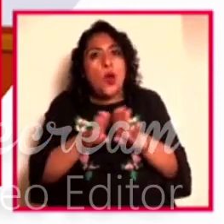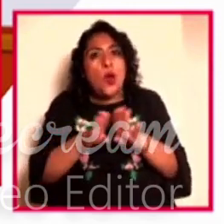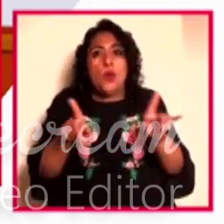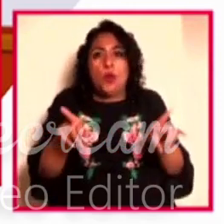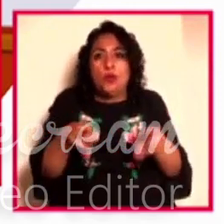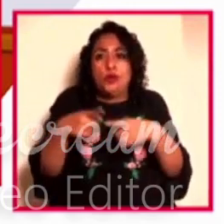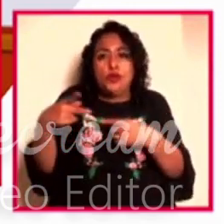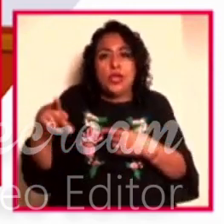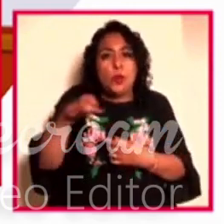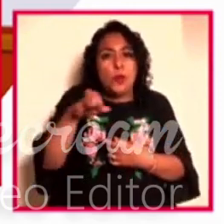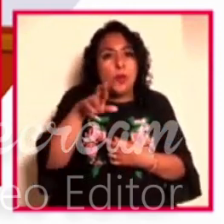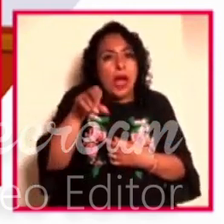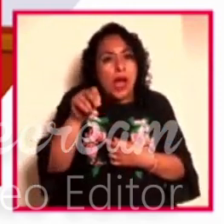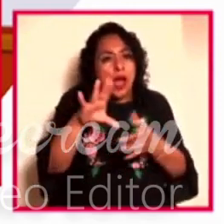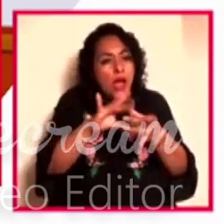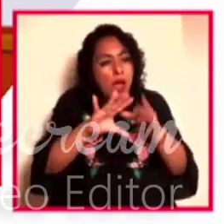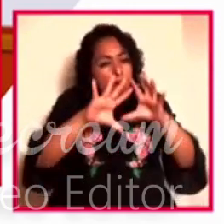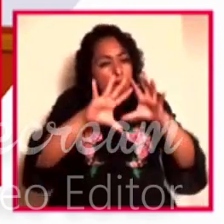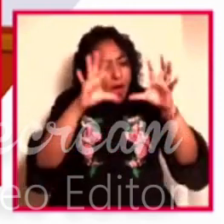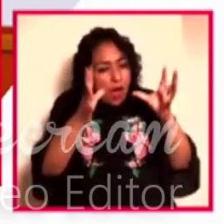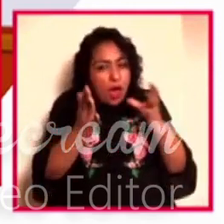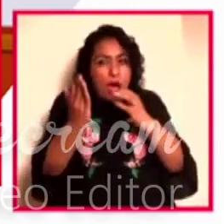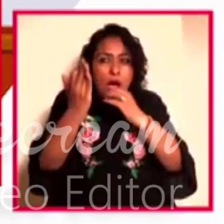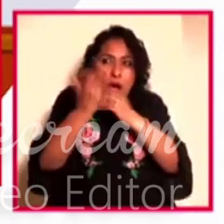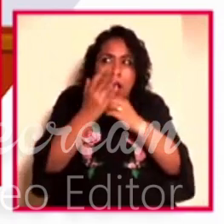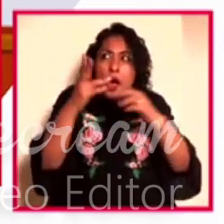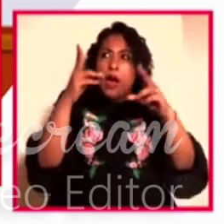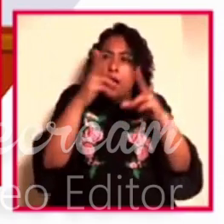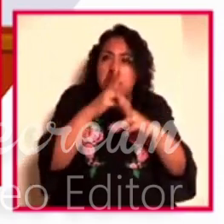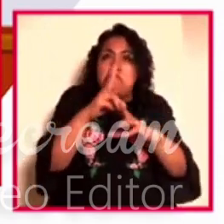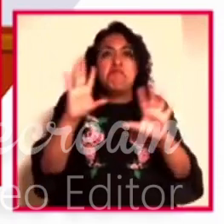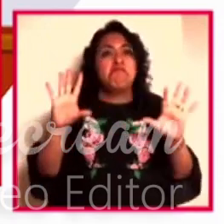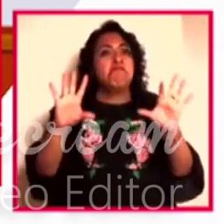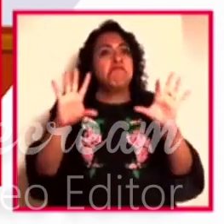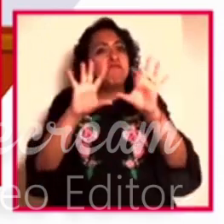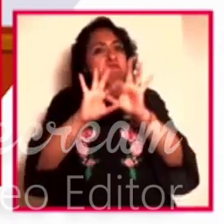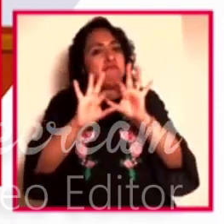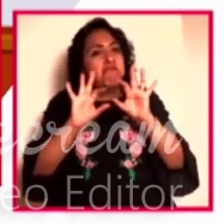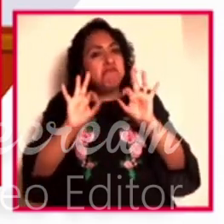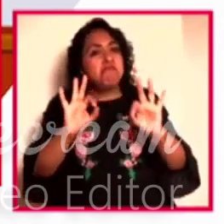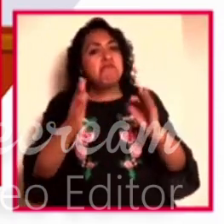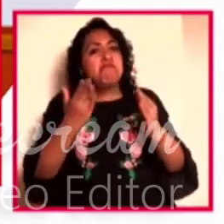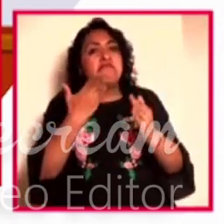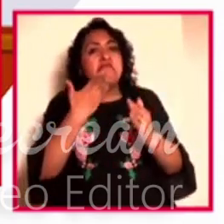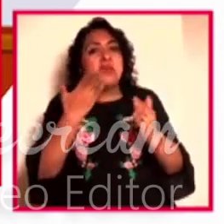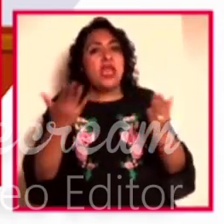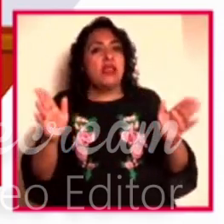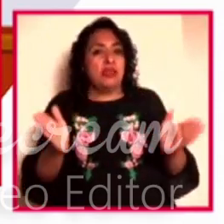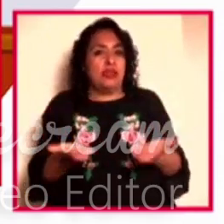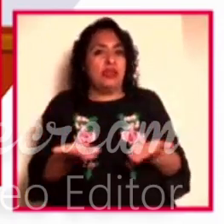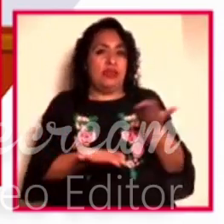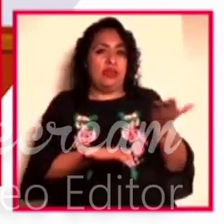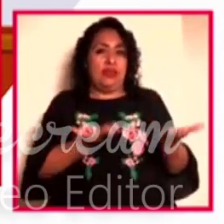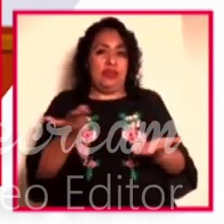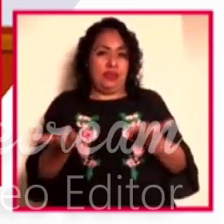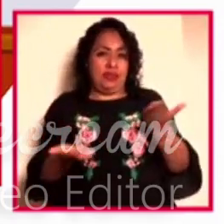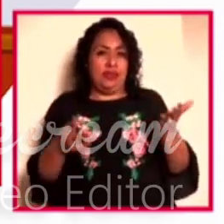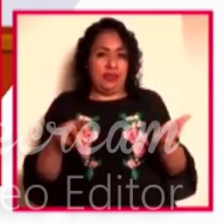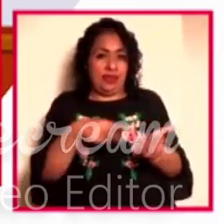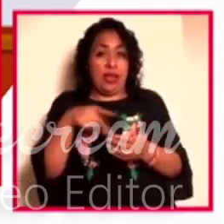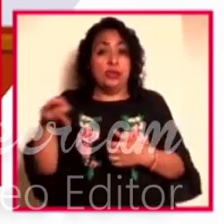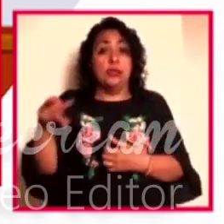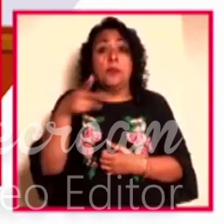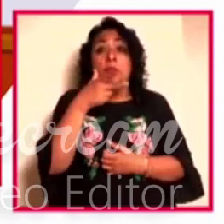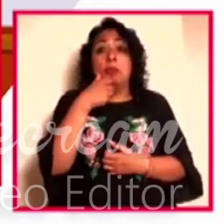Mario y de cómo se podía juntar perfectamente con la danza. Yo creo que además Mario